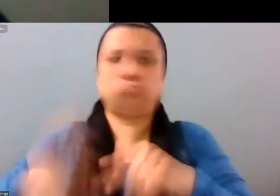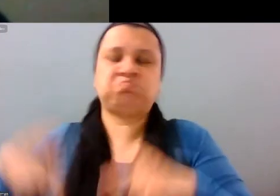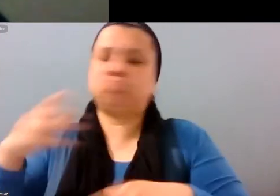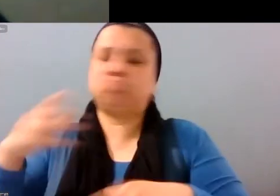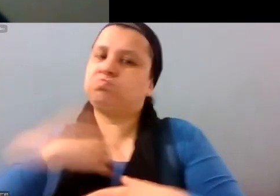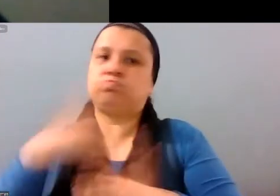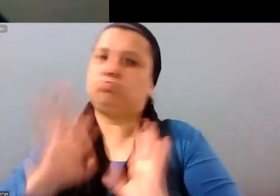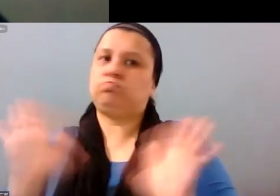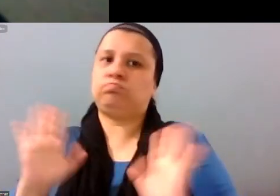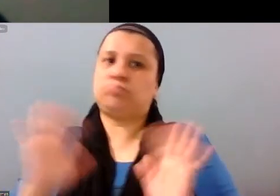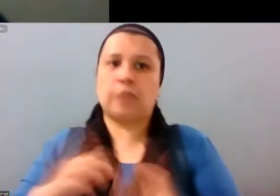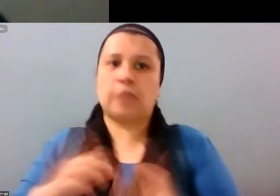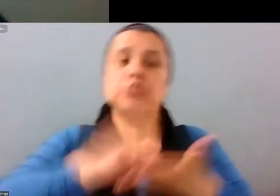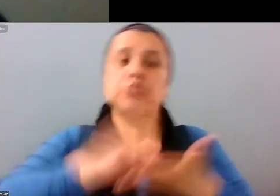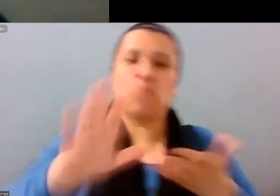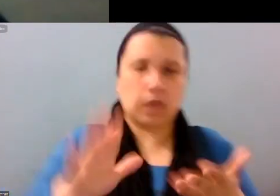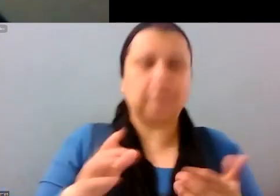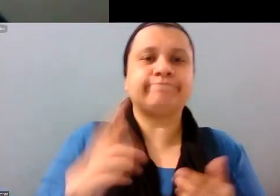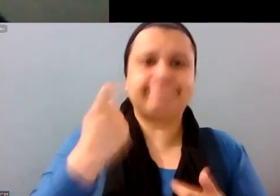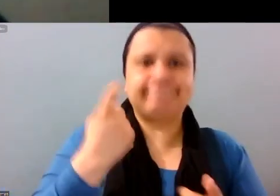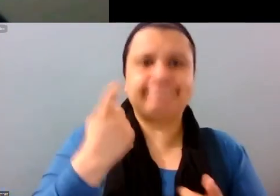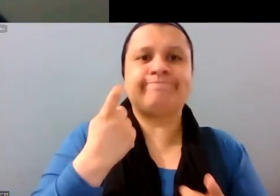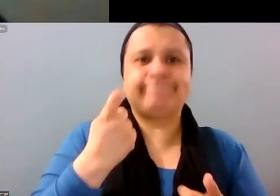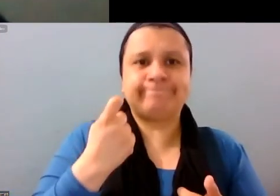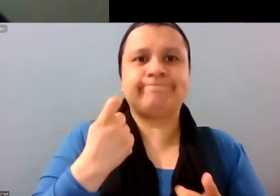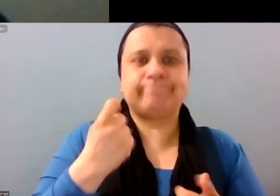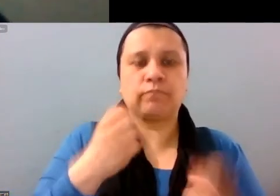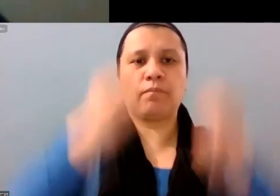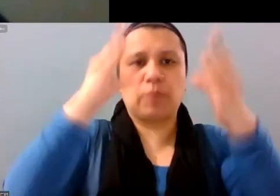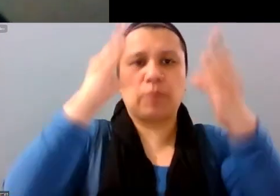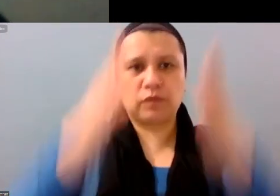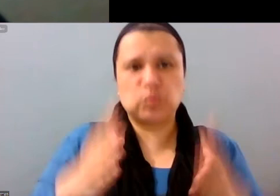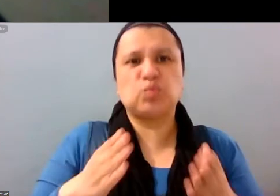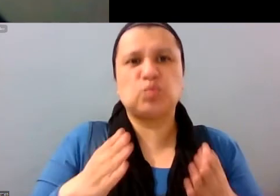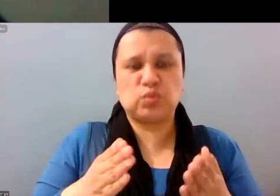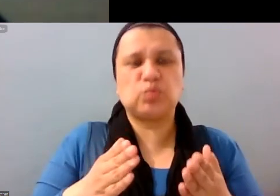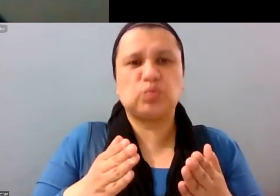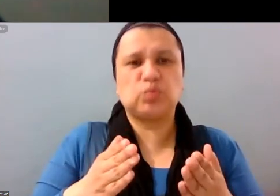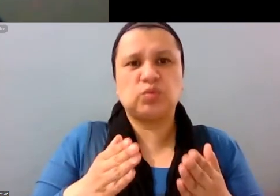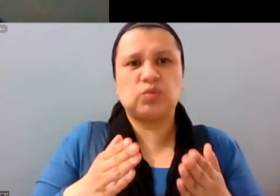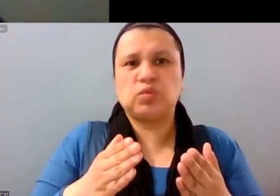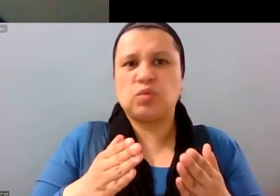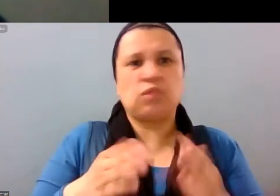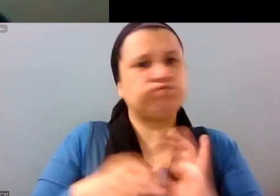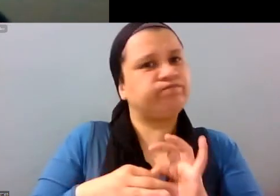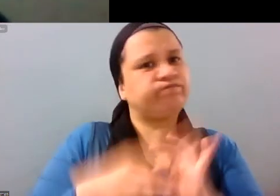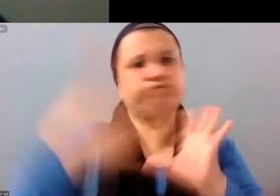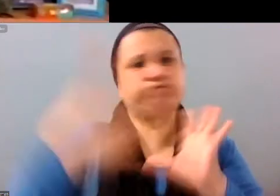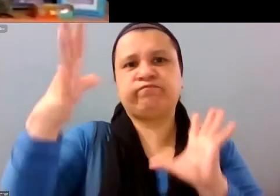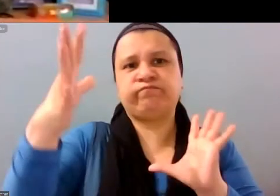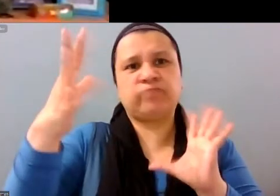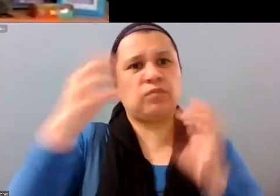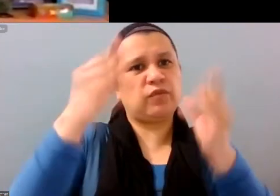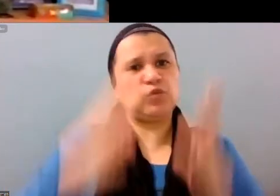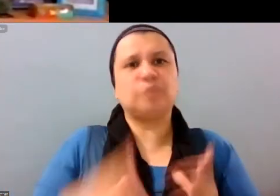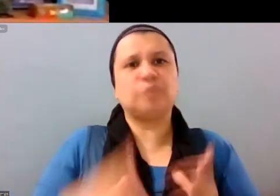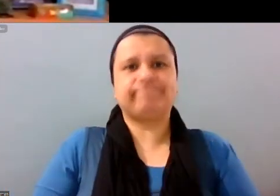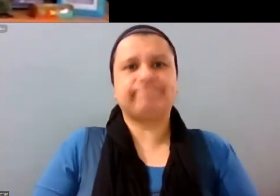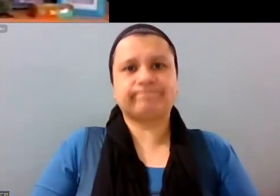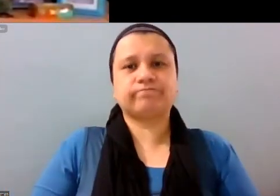primaria sí un poquito estuvo alejado el contacto con el docente muchas gracias doña